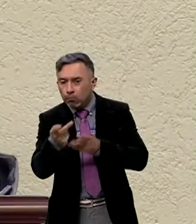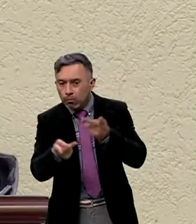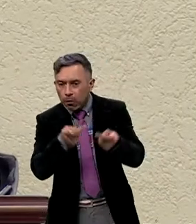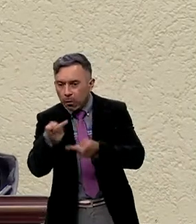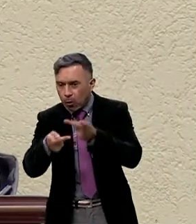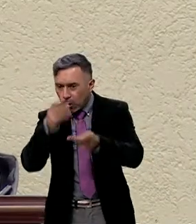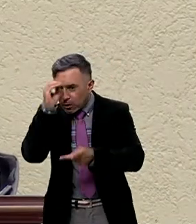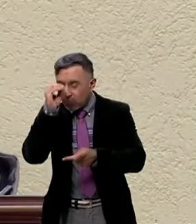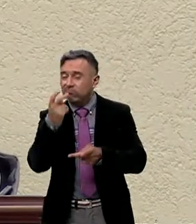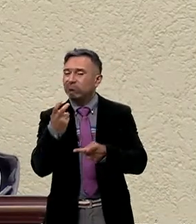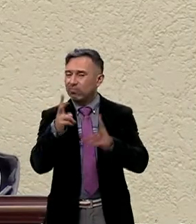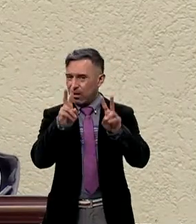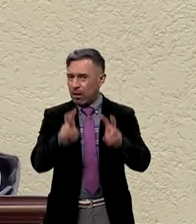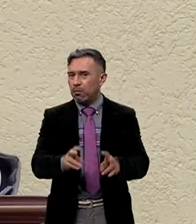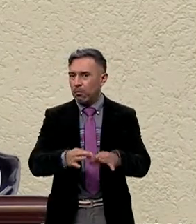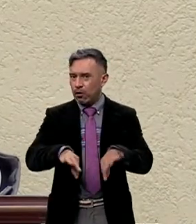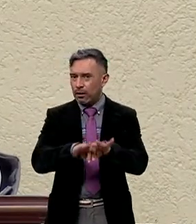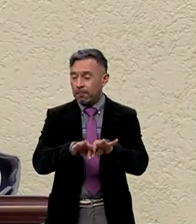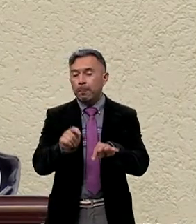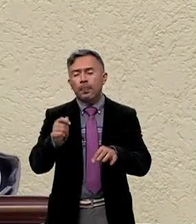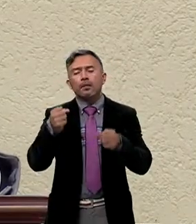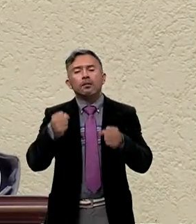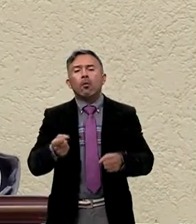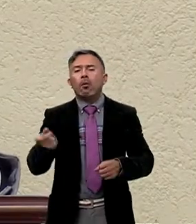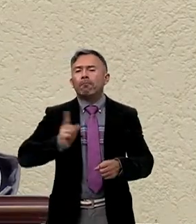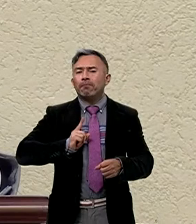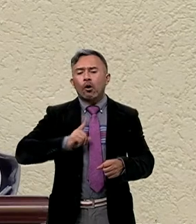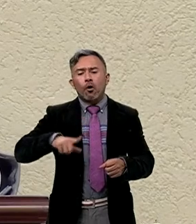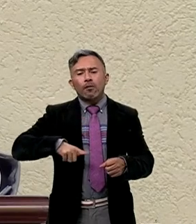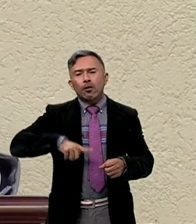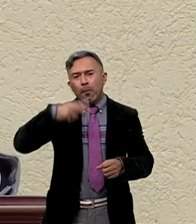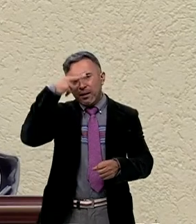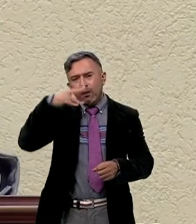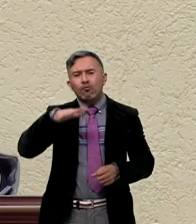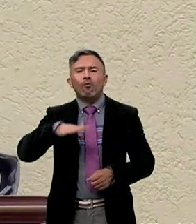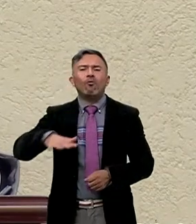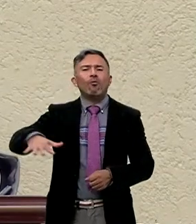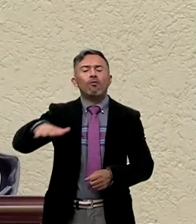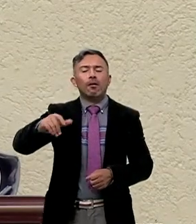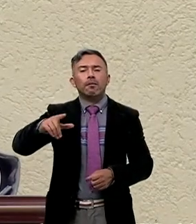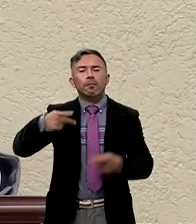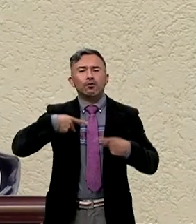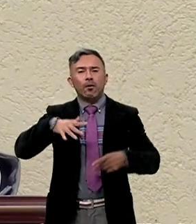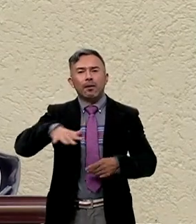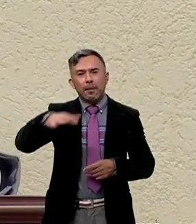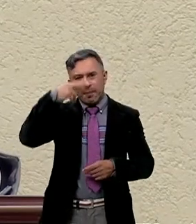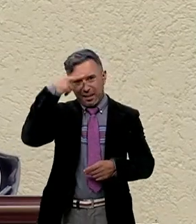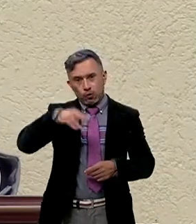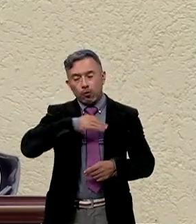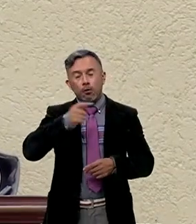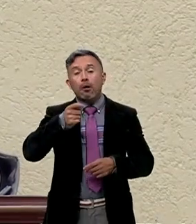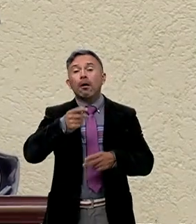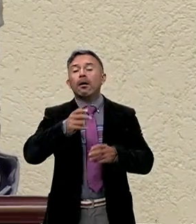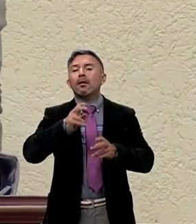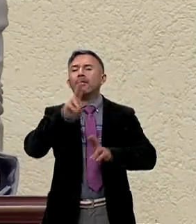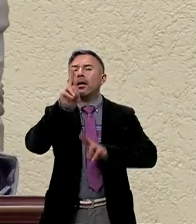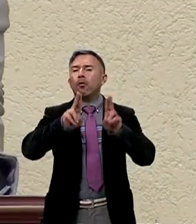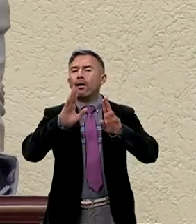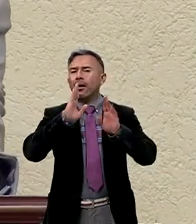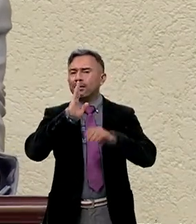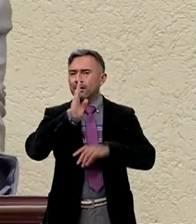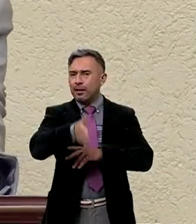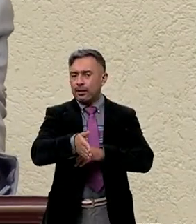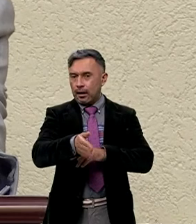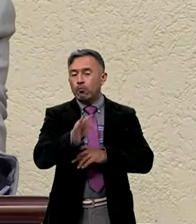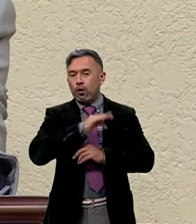instituciones del estado mexicano sacaremos las mejores lecciones de esta primera experiencia de democracia directa para que en el futuro próximo sea una herramienta